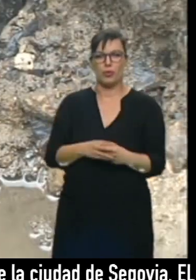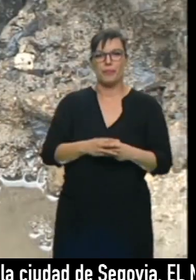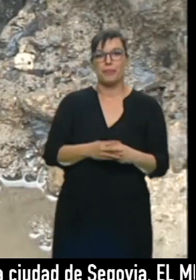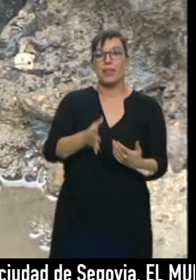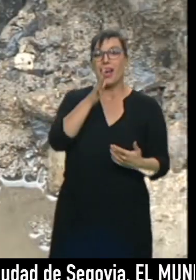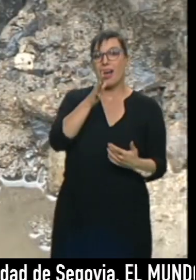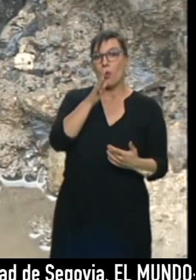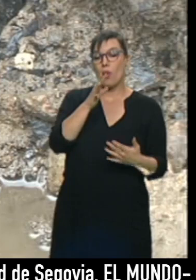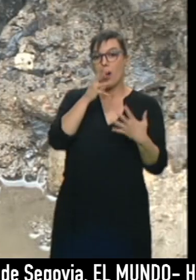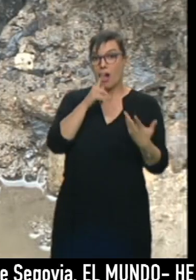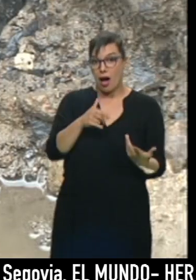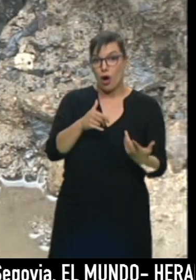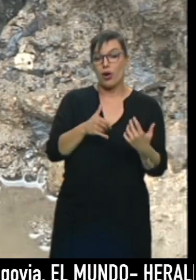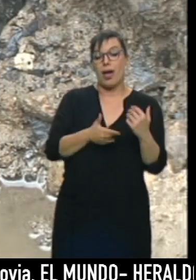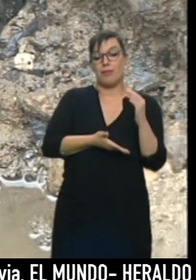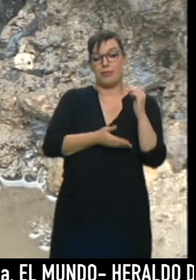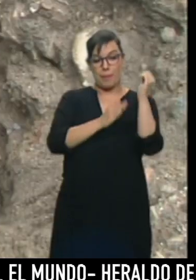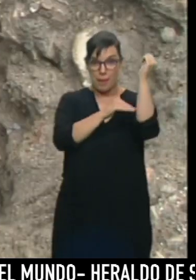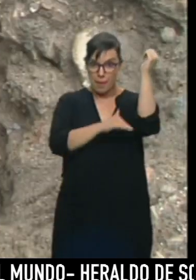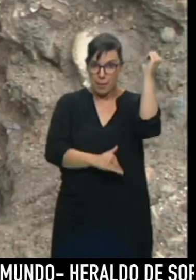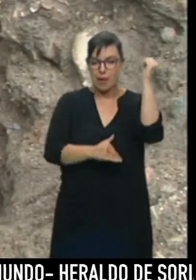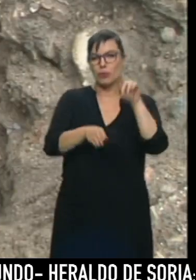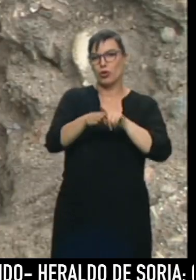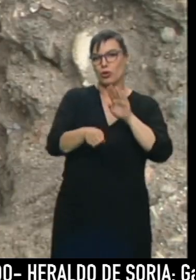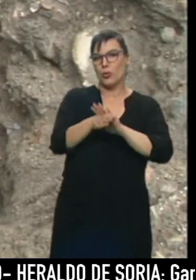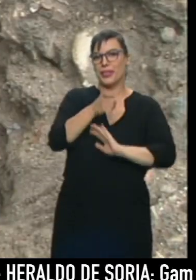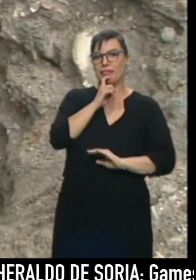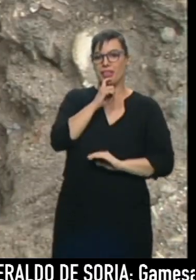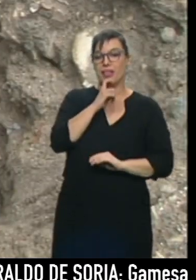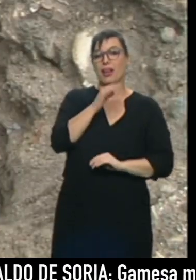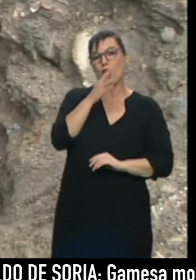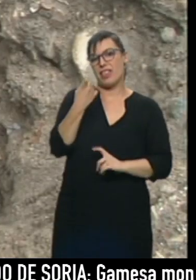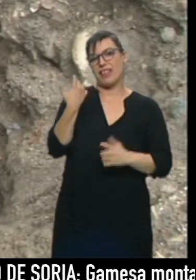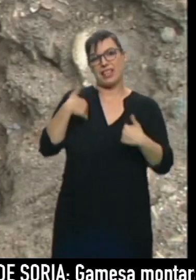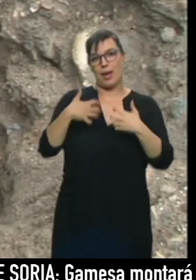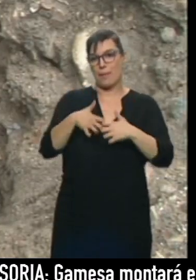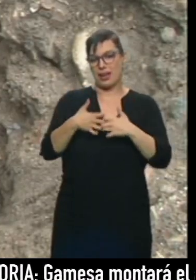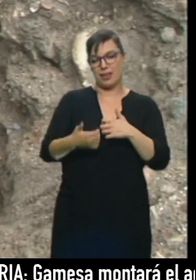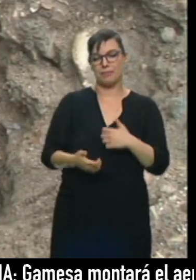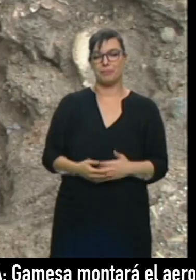complica ahora ya seguir sacando a luz este fósil. Para continuar con el trabajo necesitarían medios mecánicos.